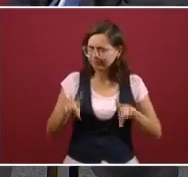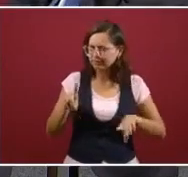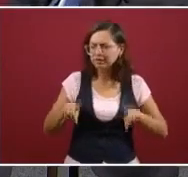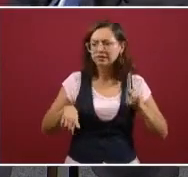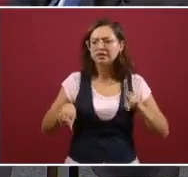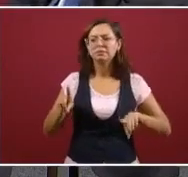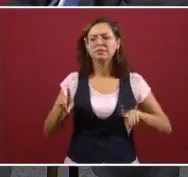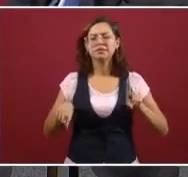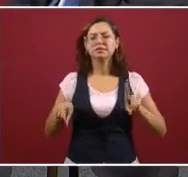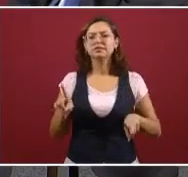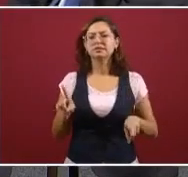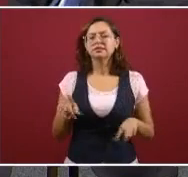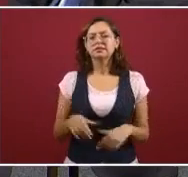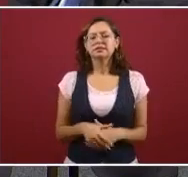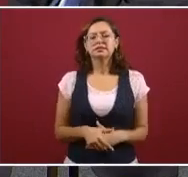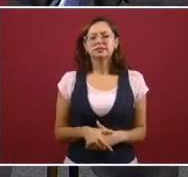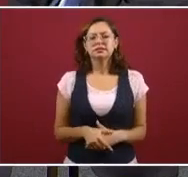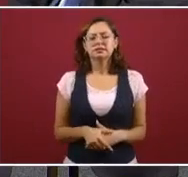Antes,